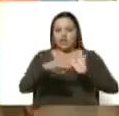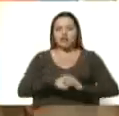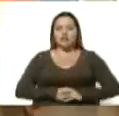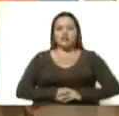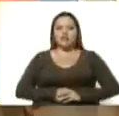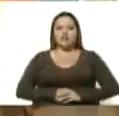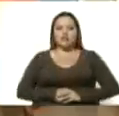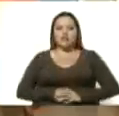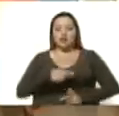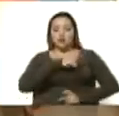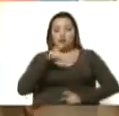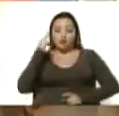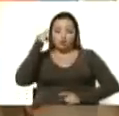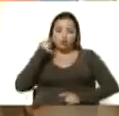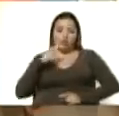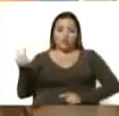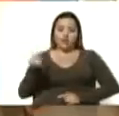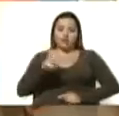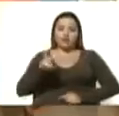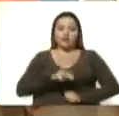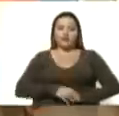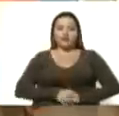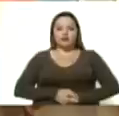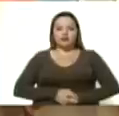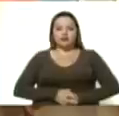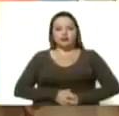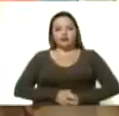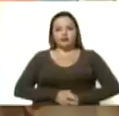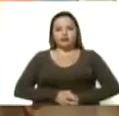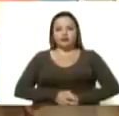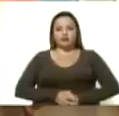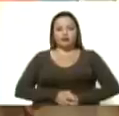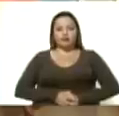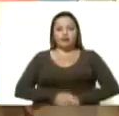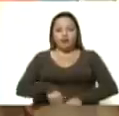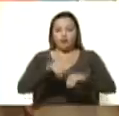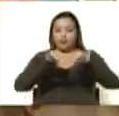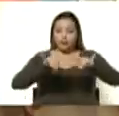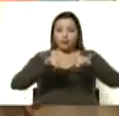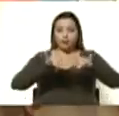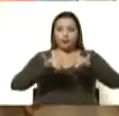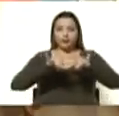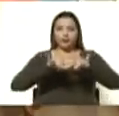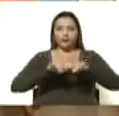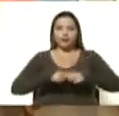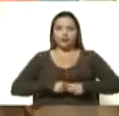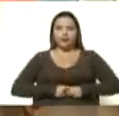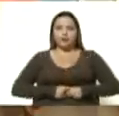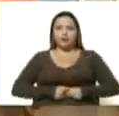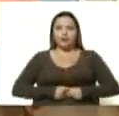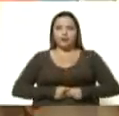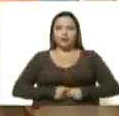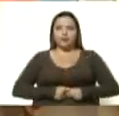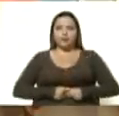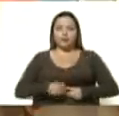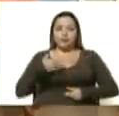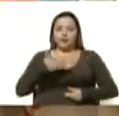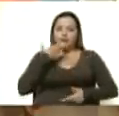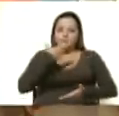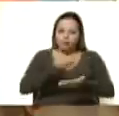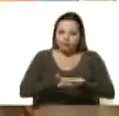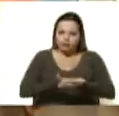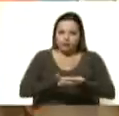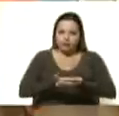la República Bolivariana de Venezuela. En tal sentido, si me permiten, quisiera